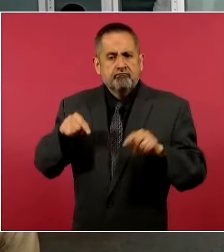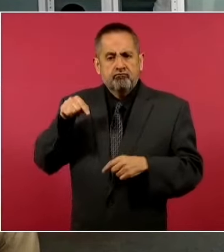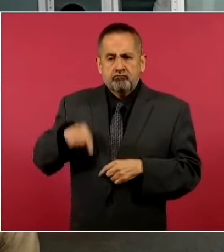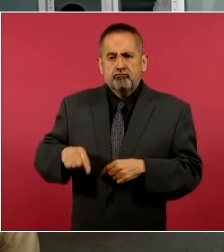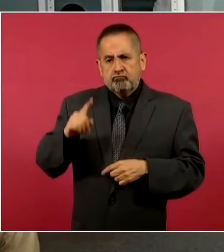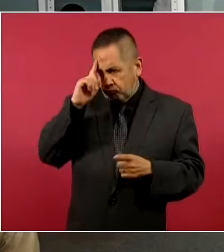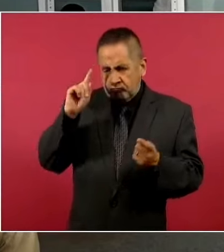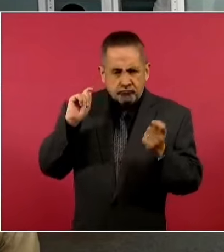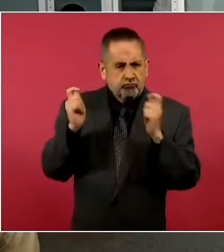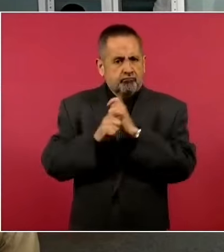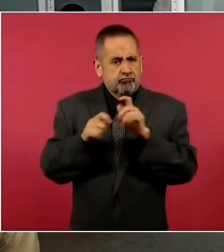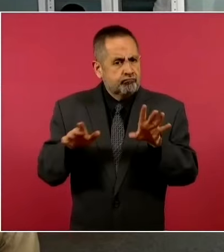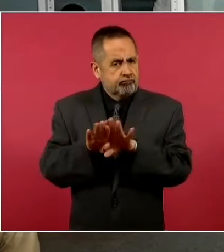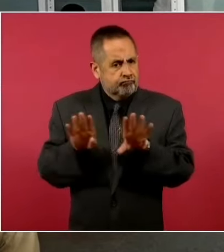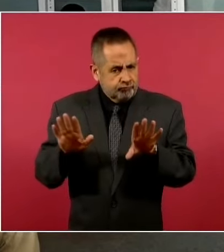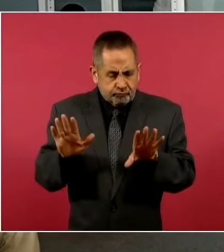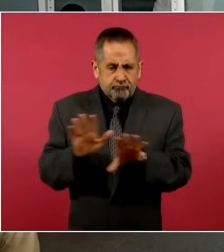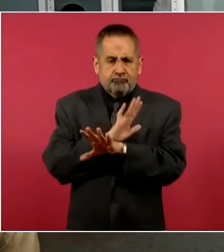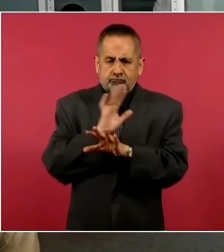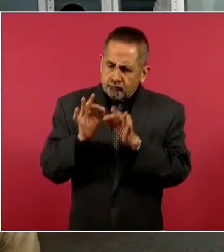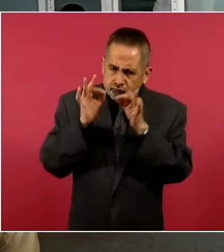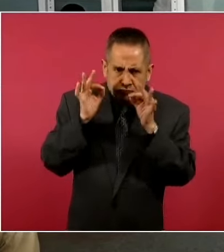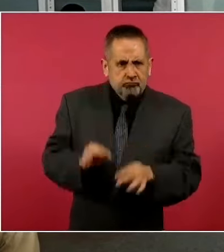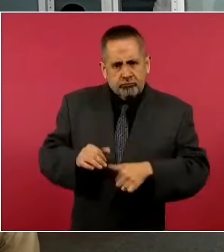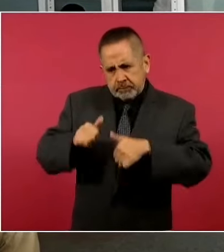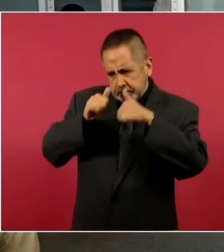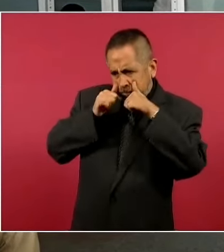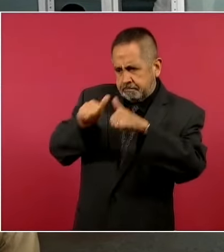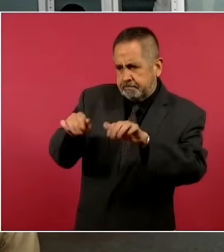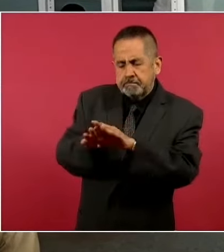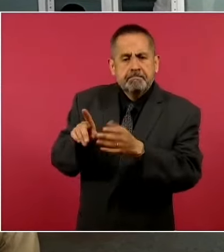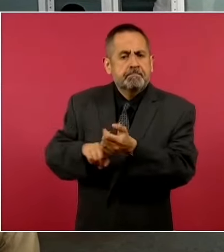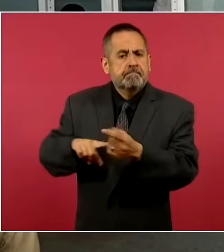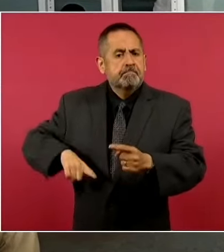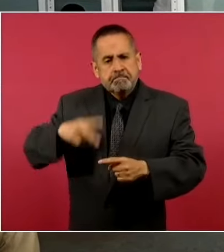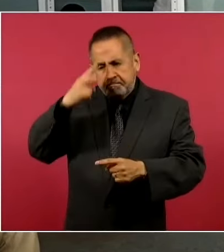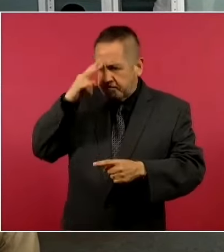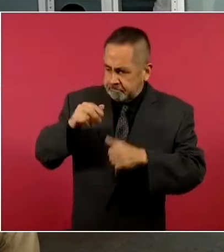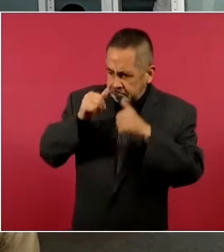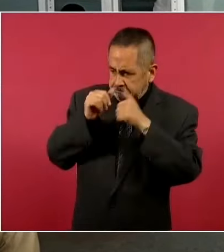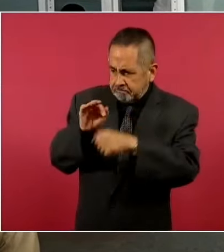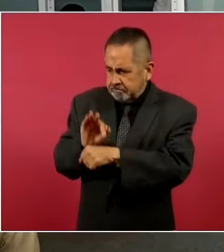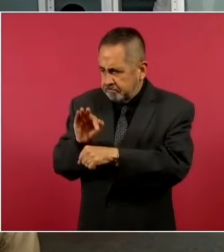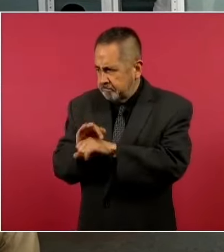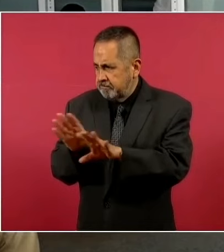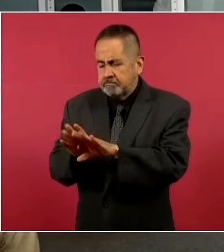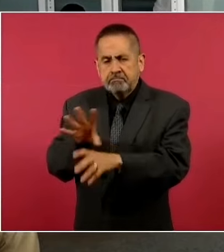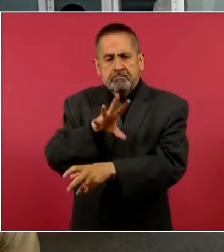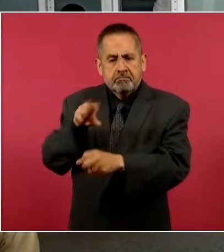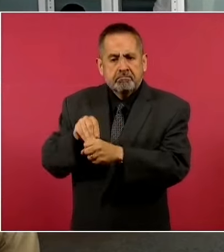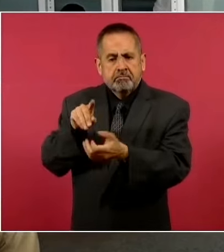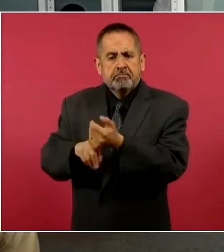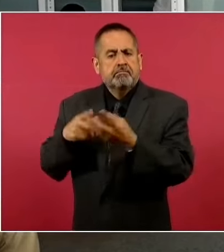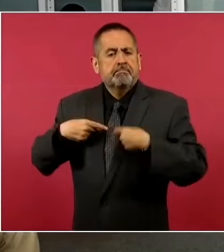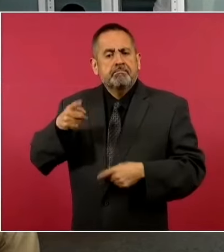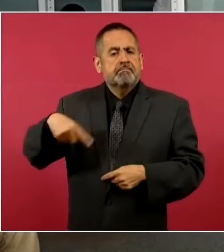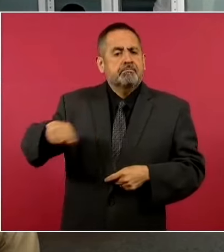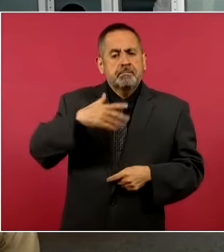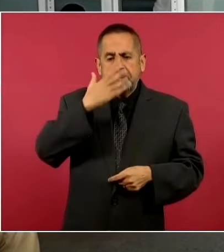de régimen en la atención médica y de la forma como el Estado mexicano atiende a la salud de las personas que no